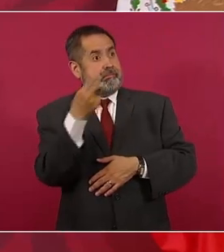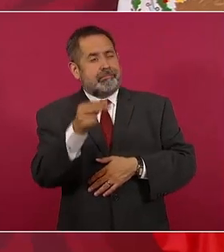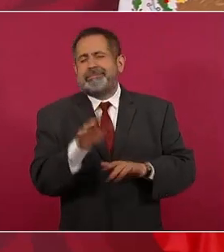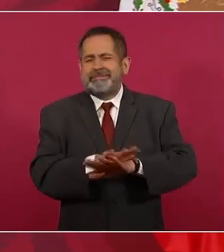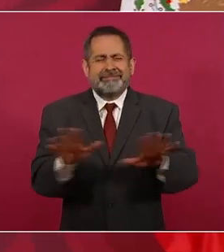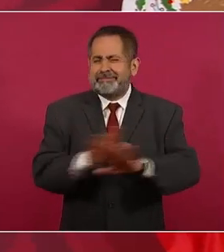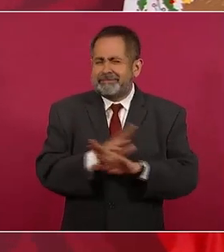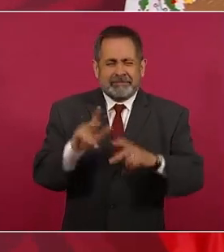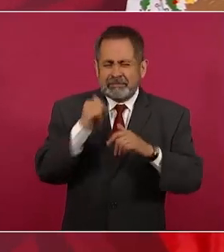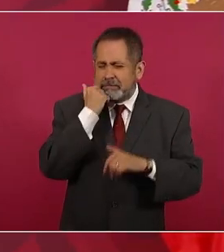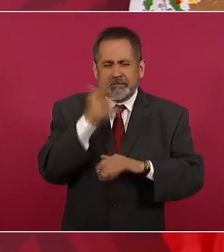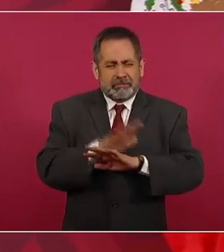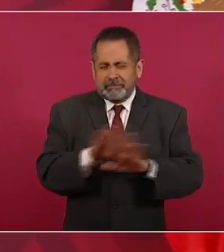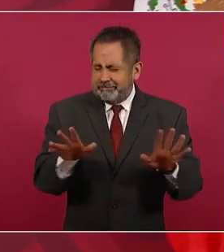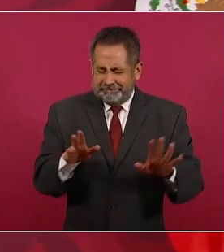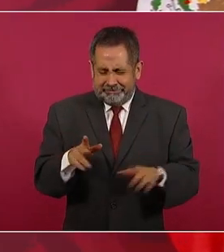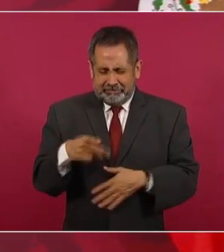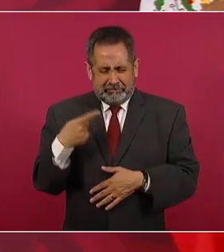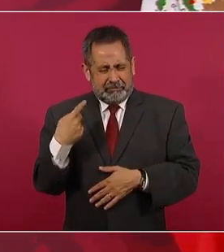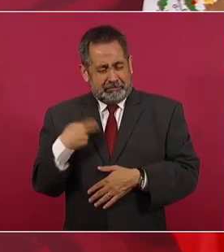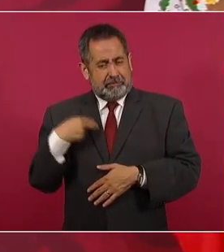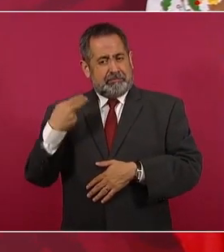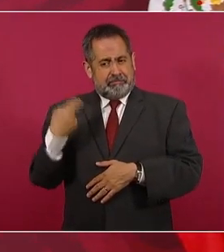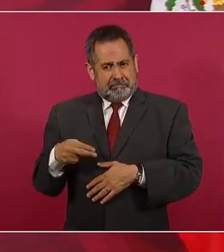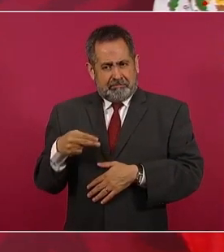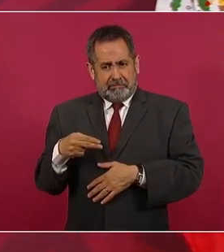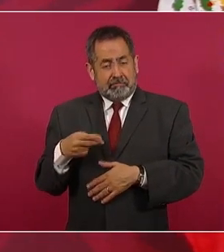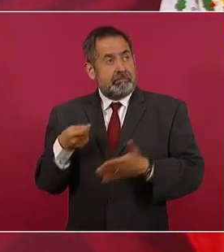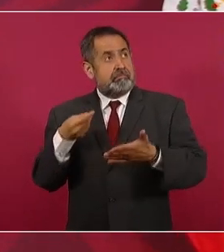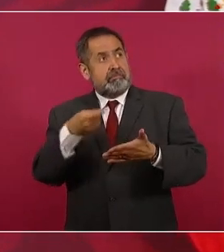nada, absolutamente.